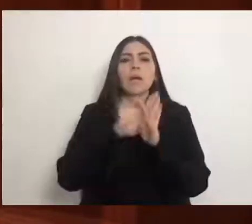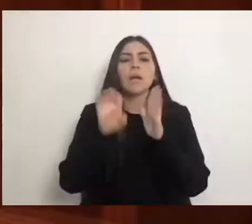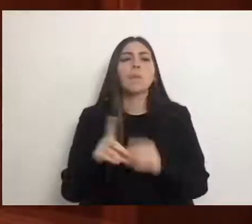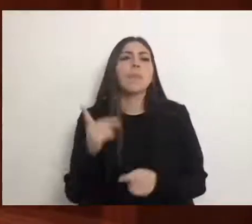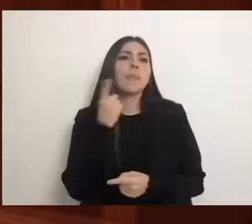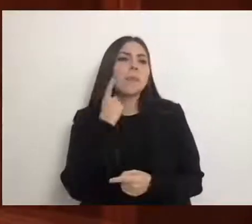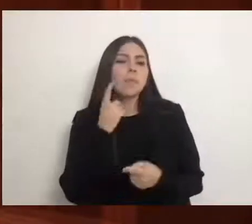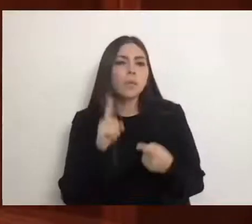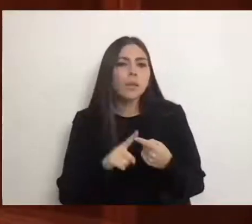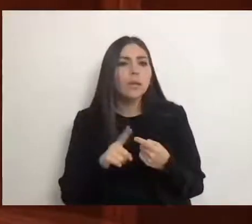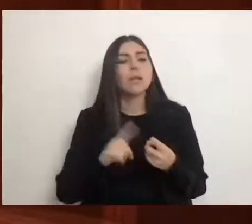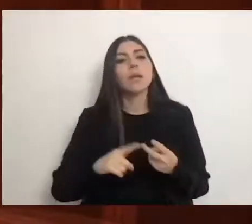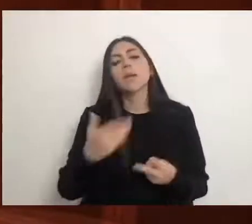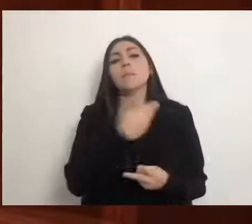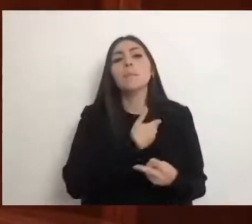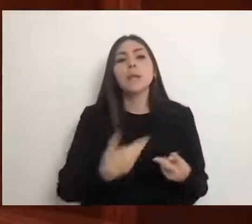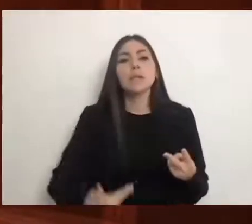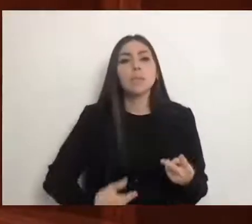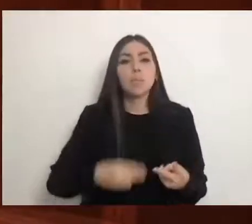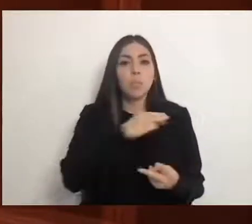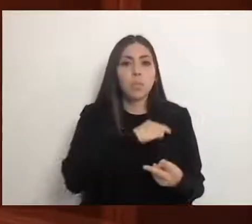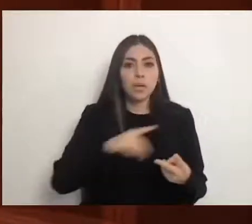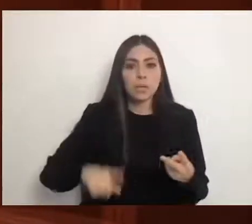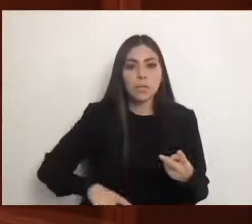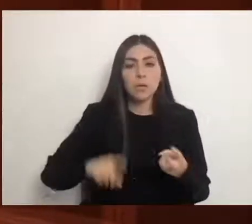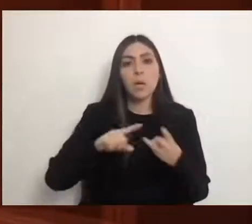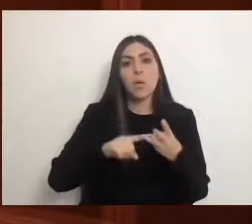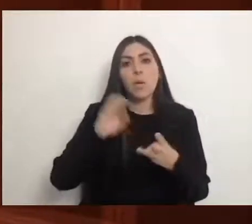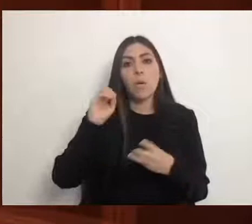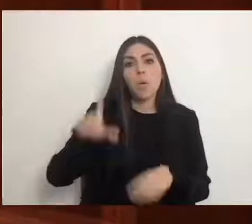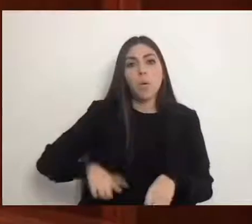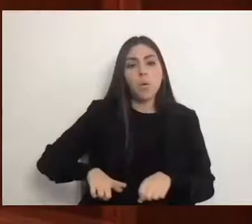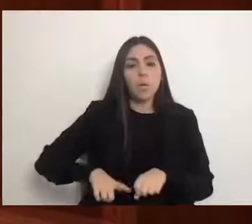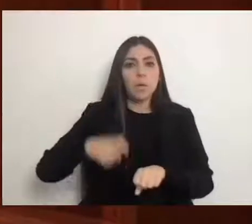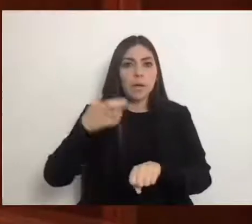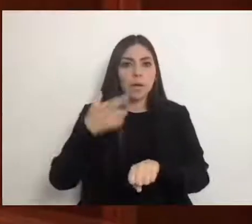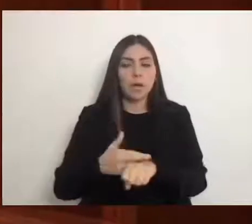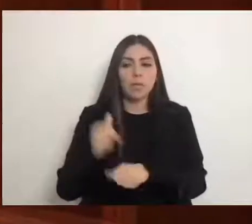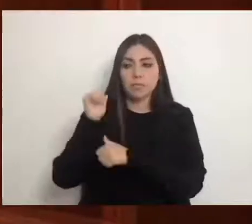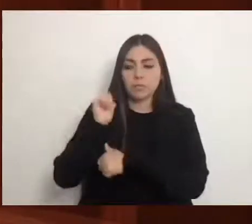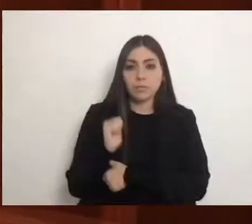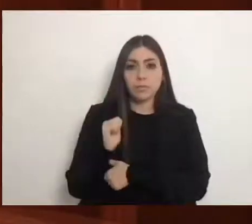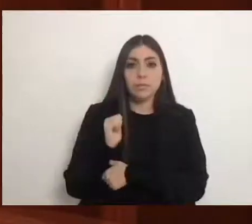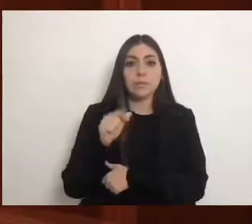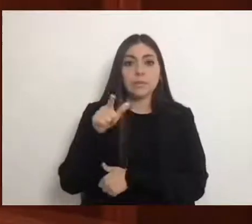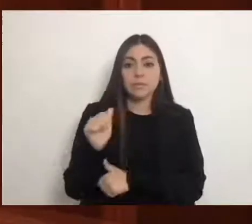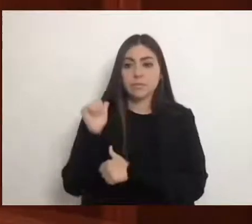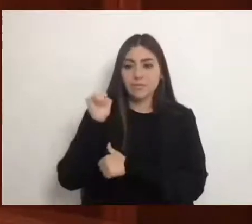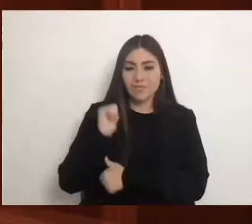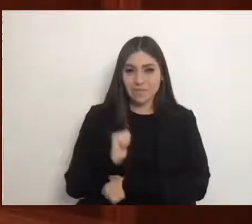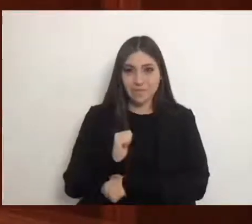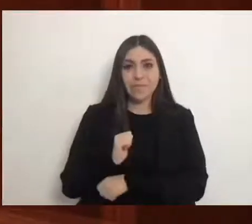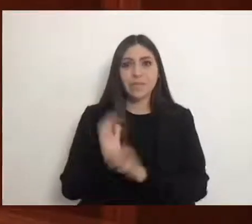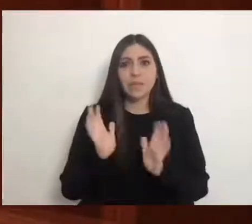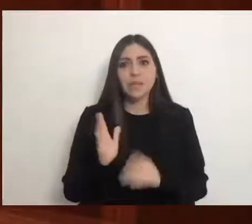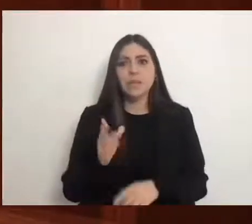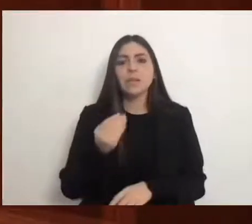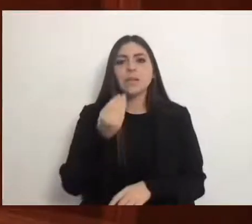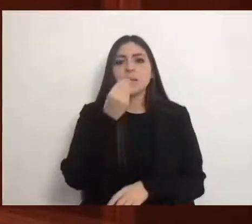presidentas municipales e inclusive gobernadoras, cargos en los que han tenido que tolerar